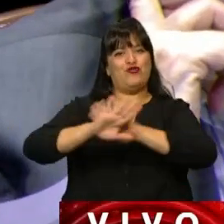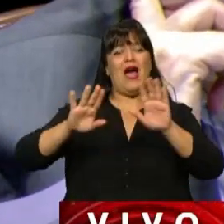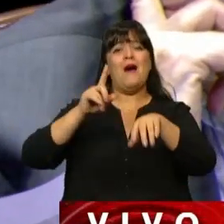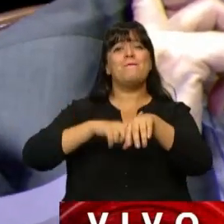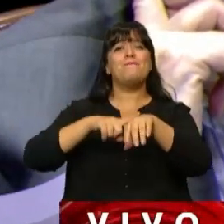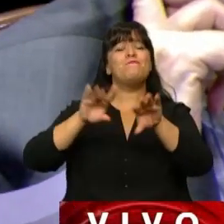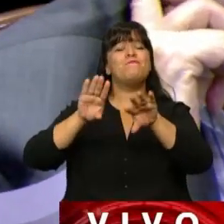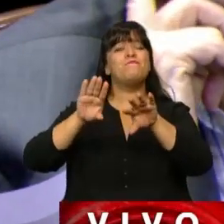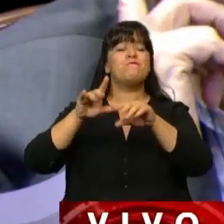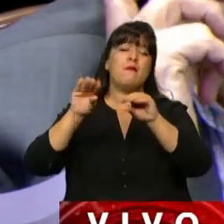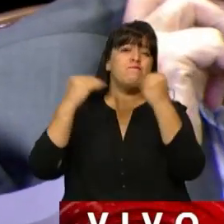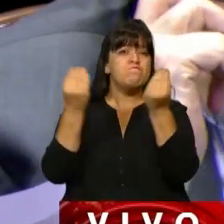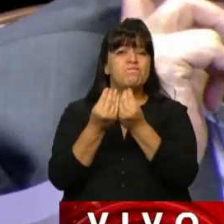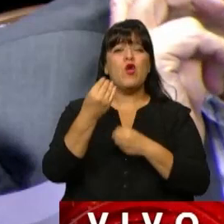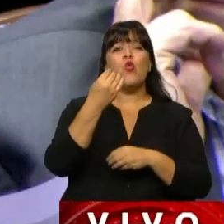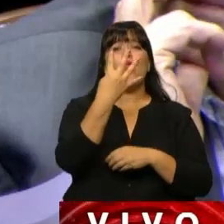monto de